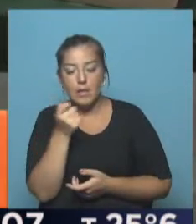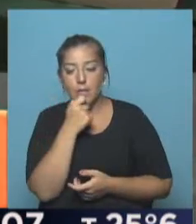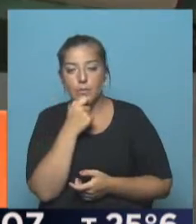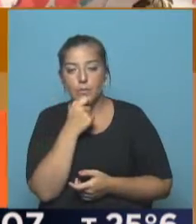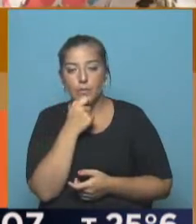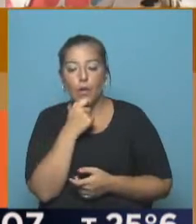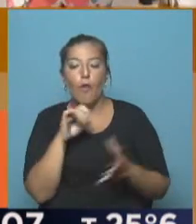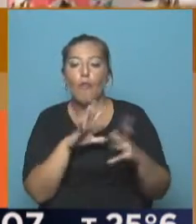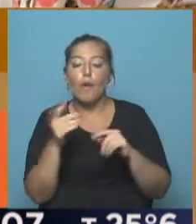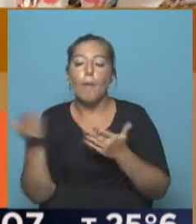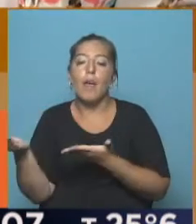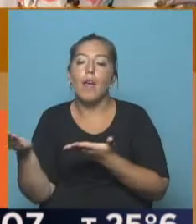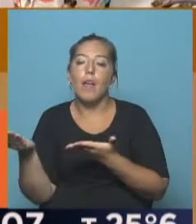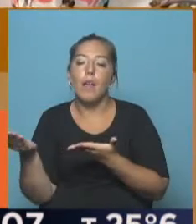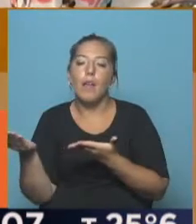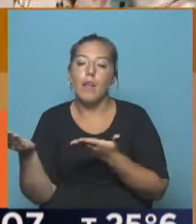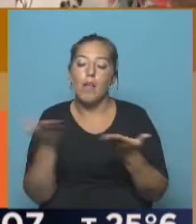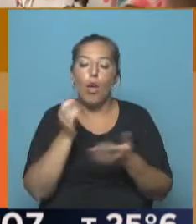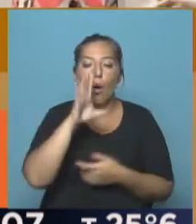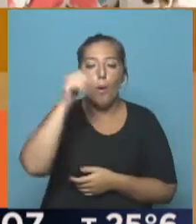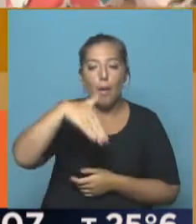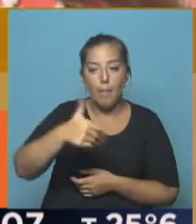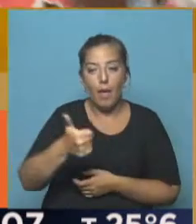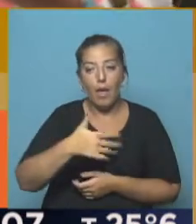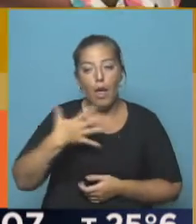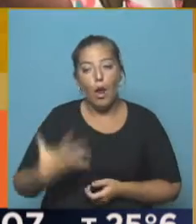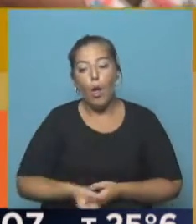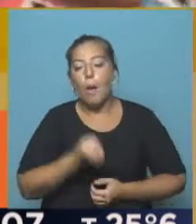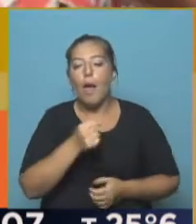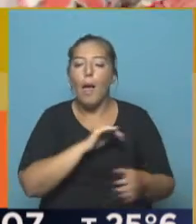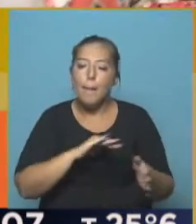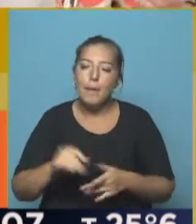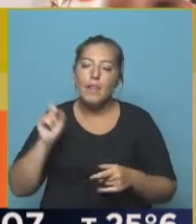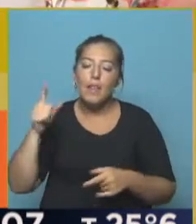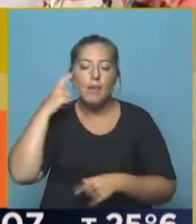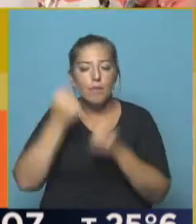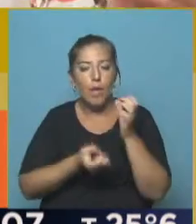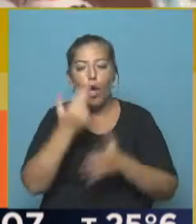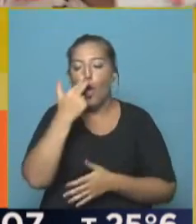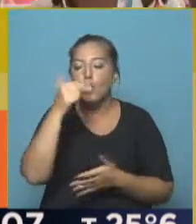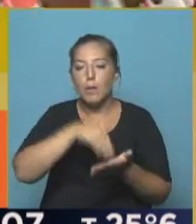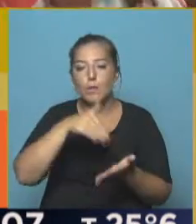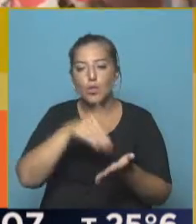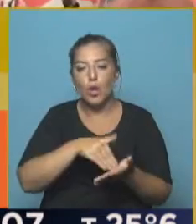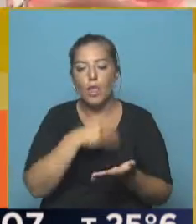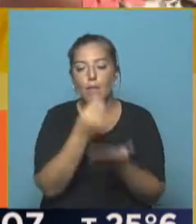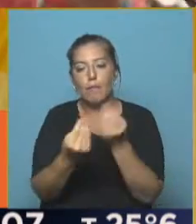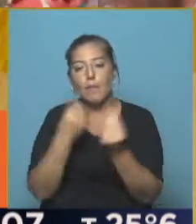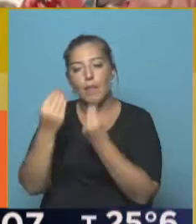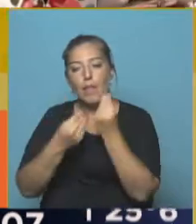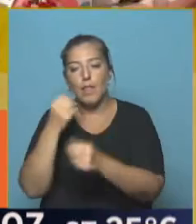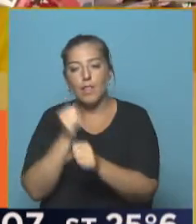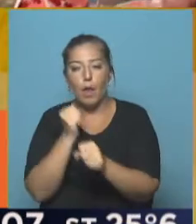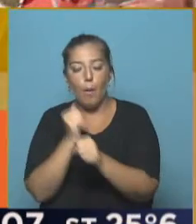el modo en que recibió realmente el gobierno Barack Obama, en la recuperación, independientemente de que esa creación de 11 millones de puestos de trabajo hayan sido trabajos mucho